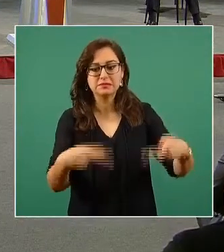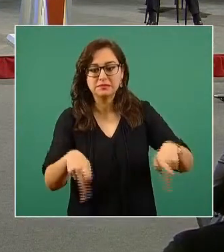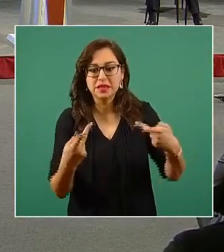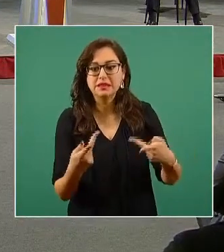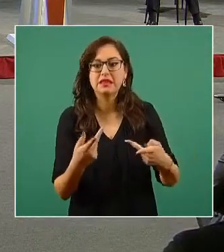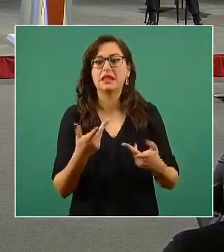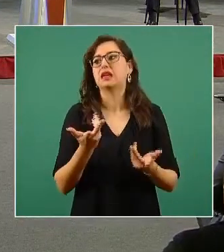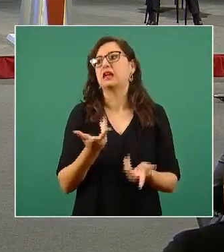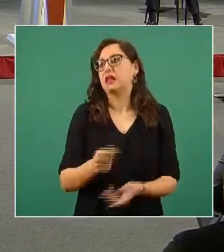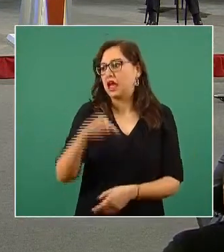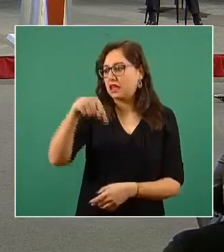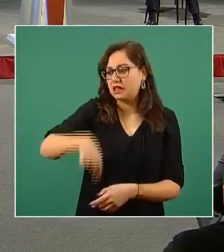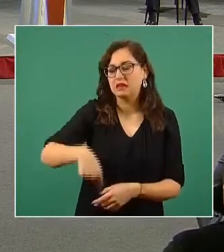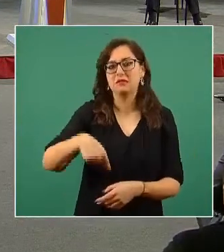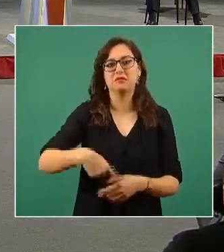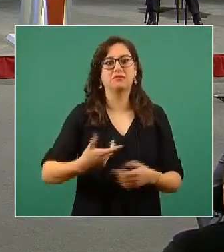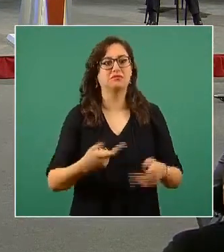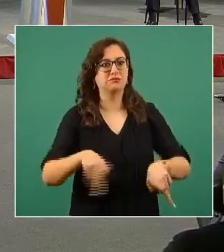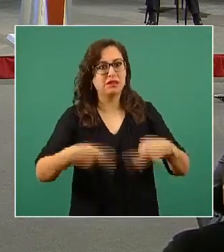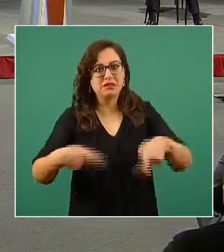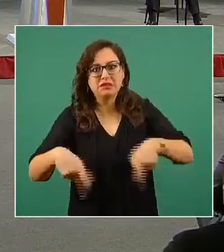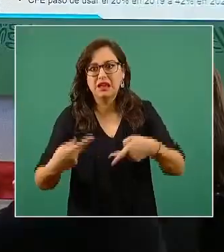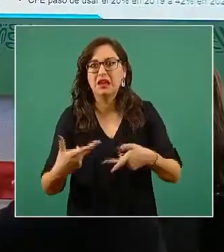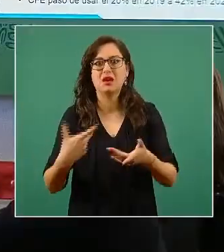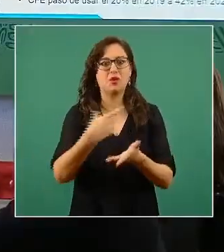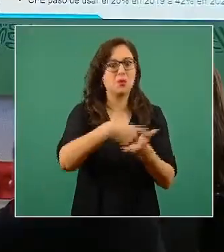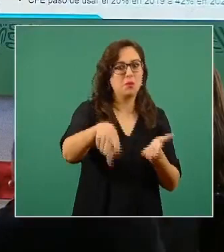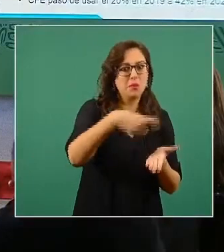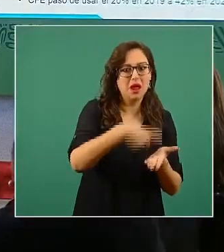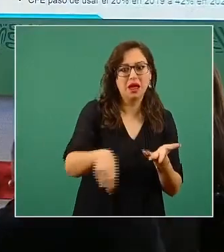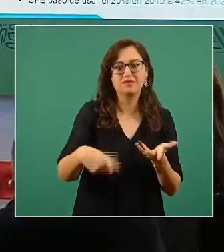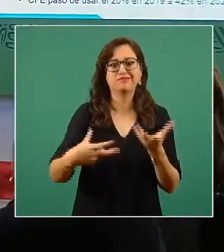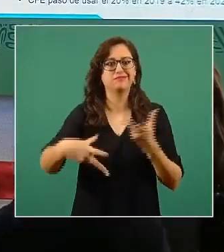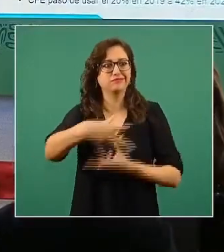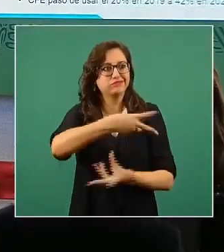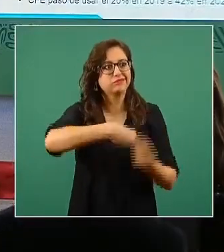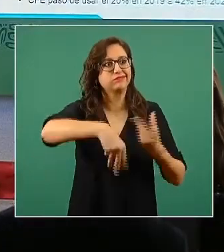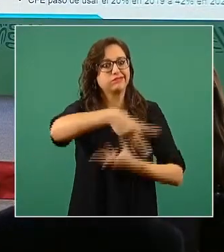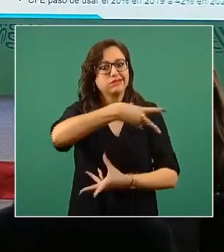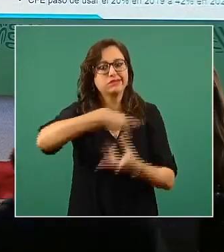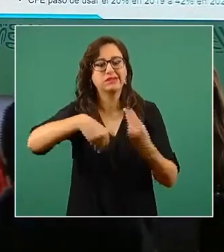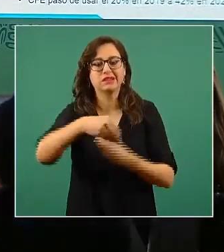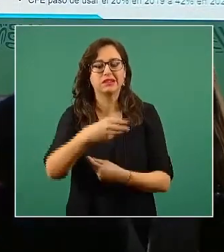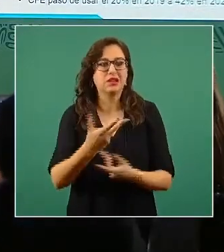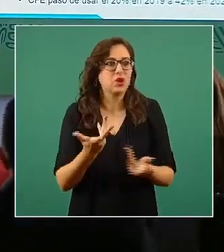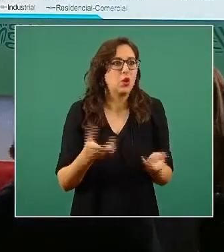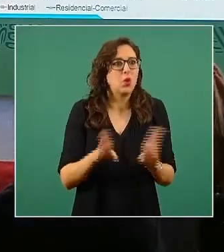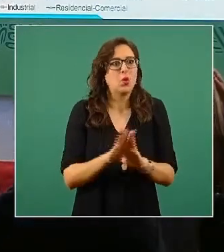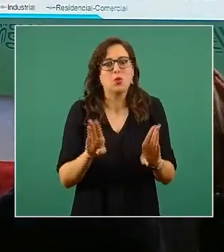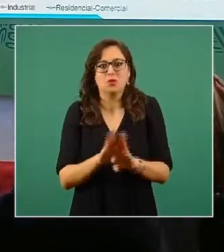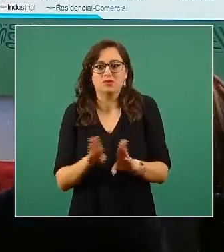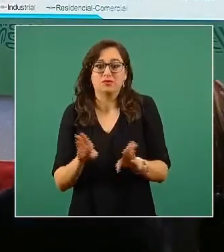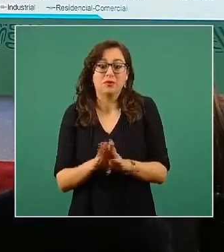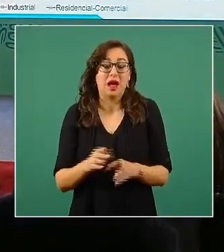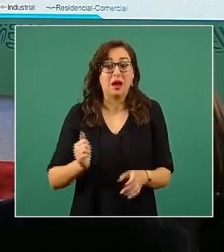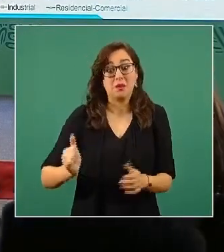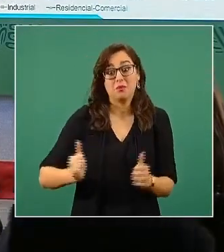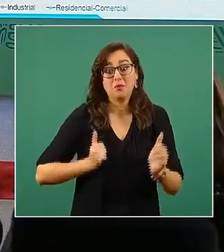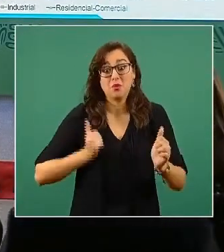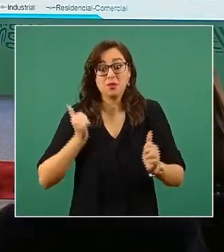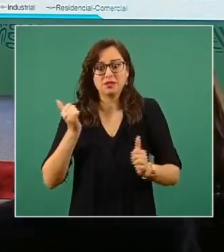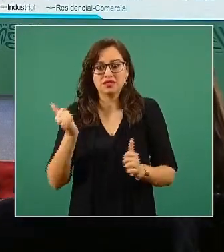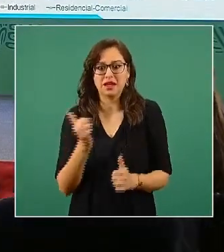en México, a fin de tratar de optimizar todo eso que nos dejaron las administraciones pasadas. Le damos a la siguiente, por favor.